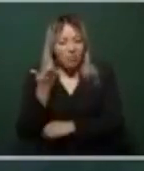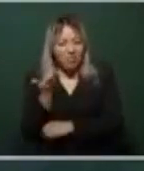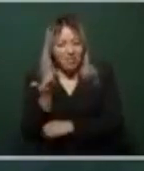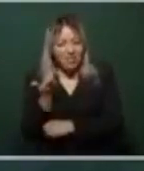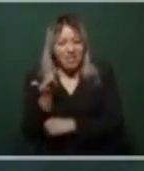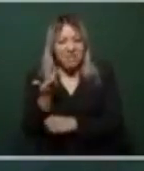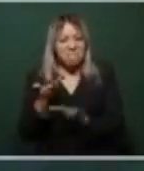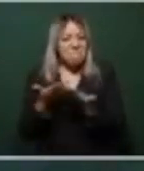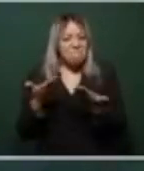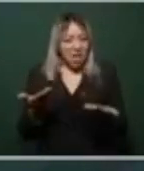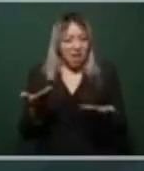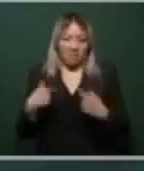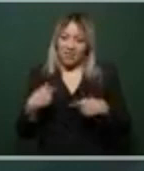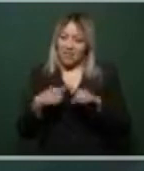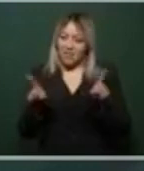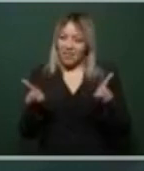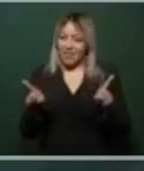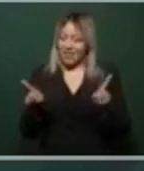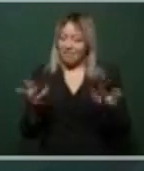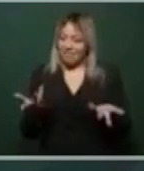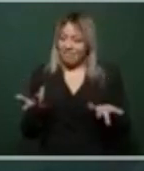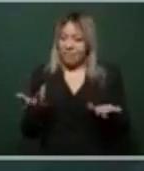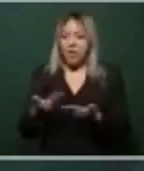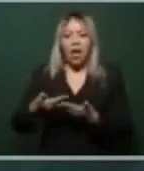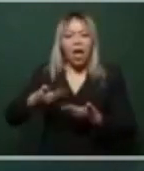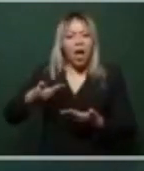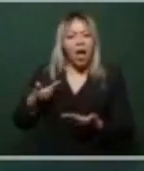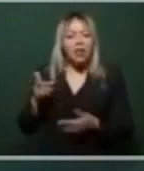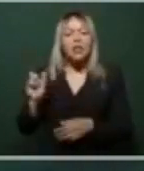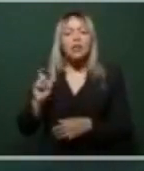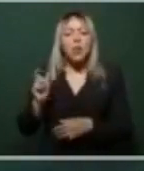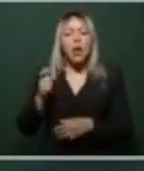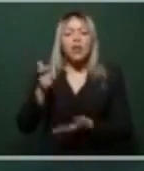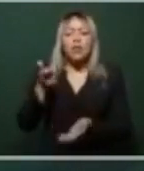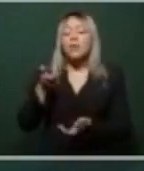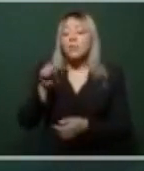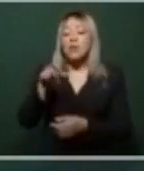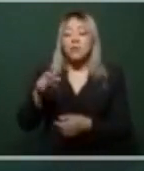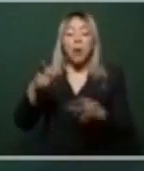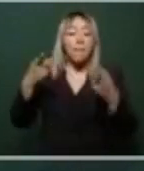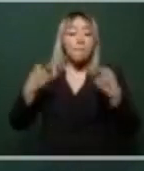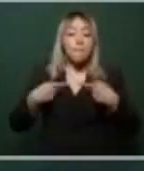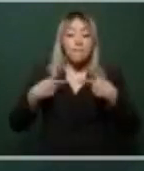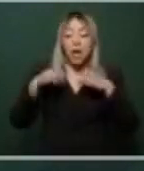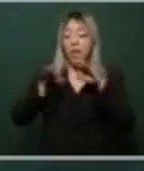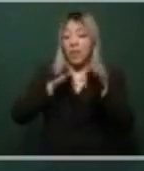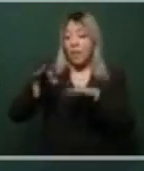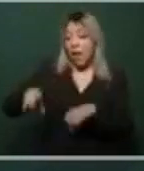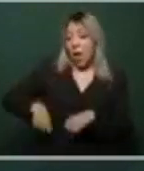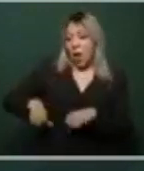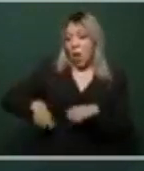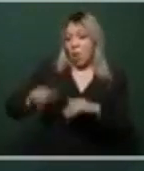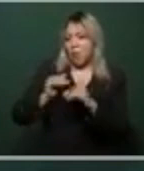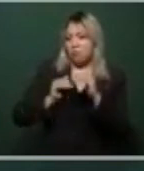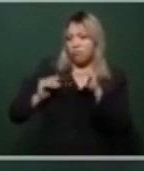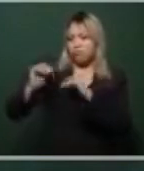cuando se habían reducido los sueldos de los altos funcionarios públicos,